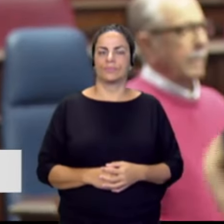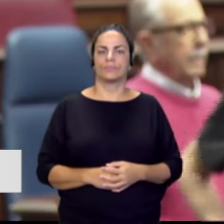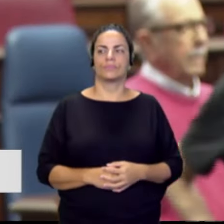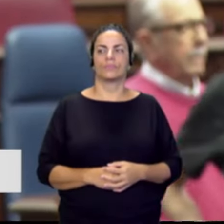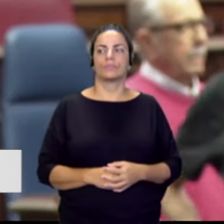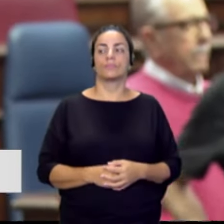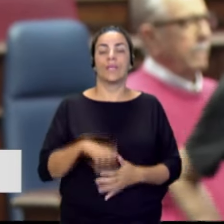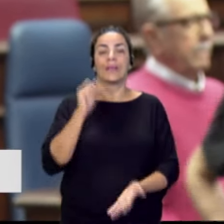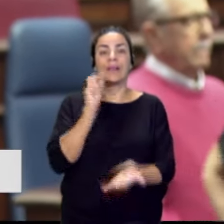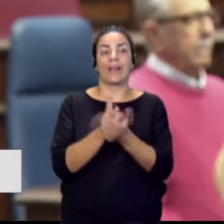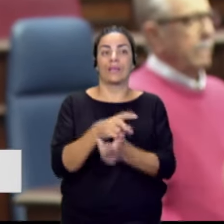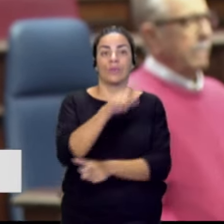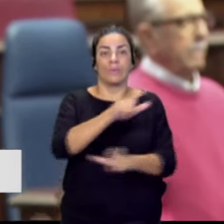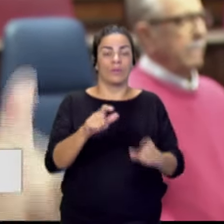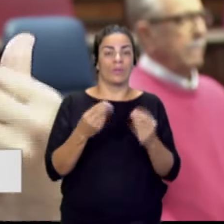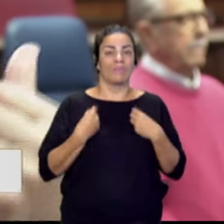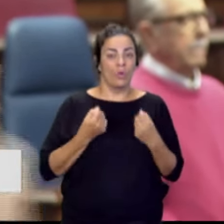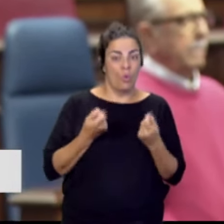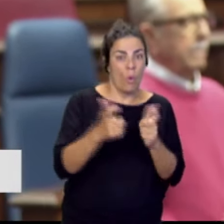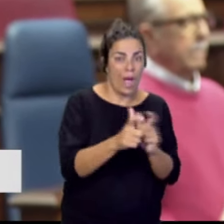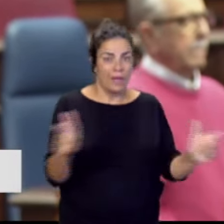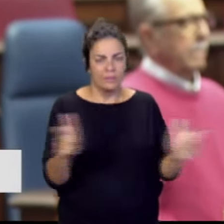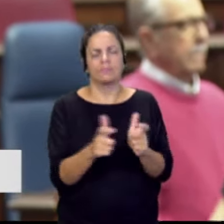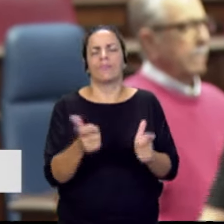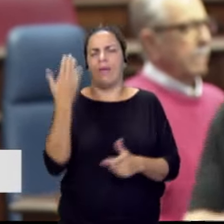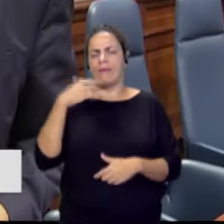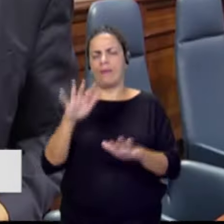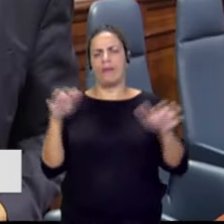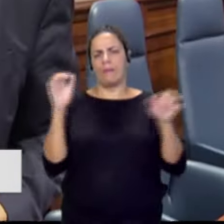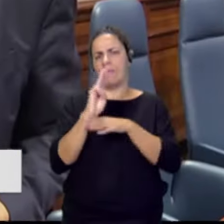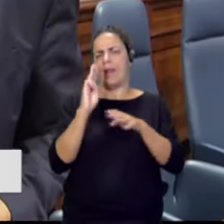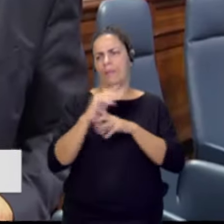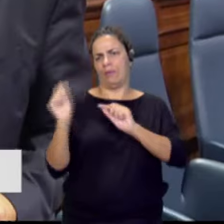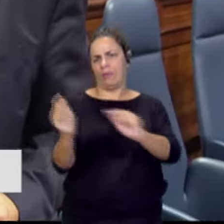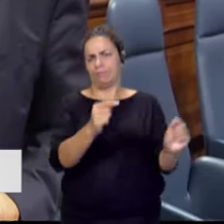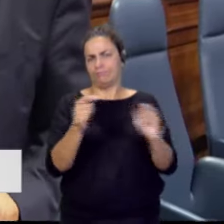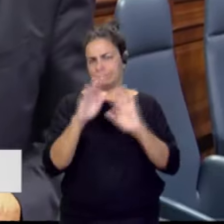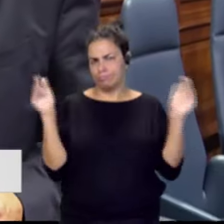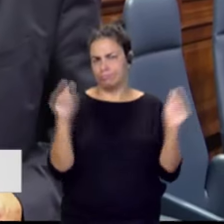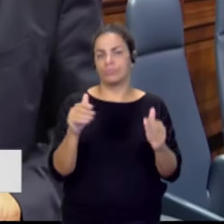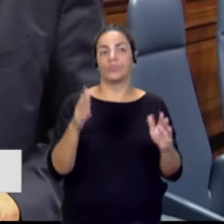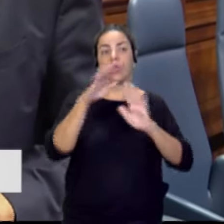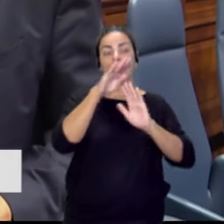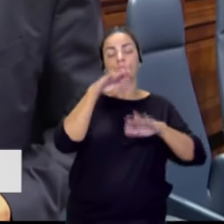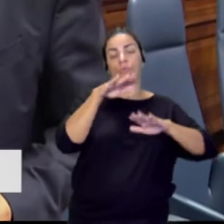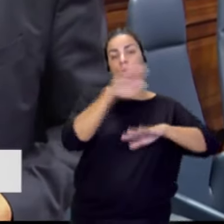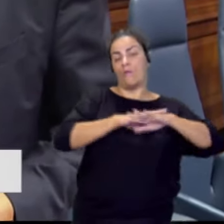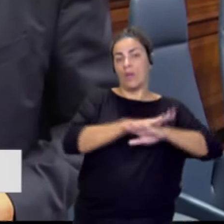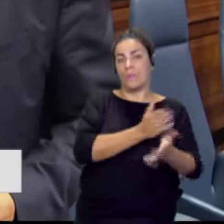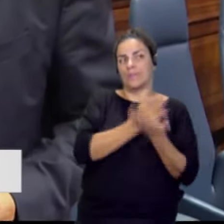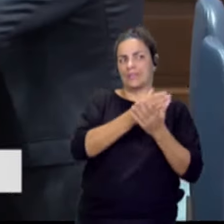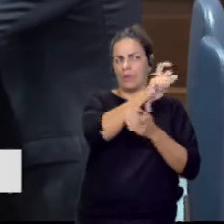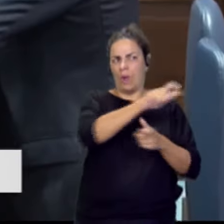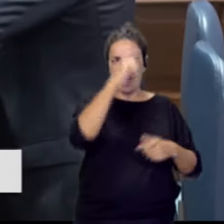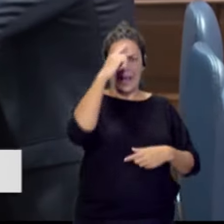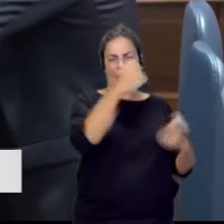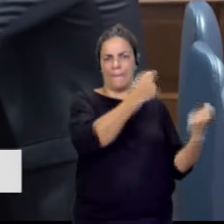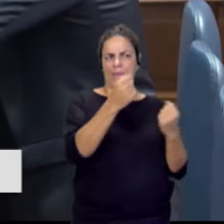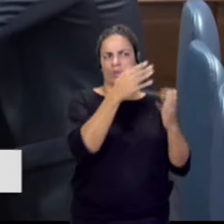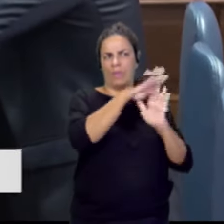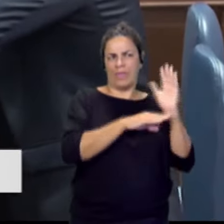El reto demográfico centró ayer parte del debate parlamentario. El gobierno presentó las medidas elaboradas por expertos para hacer frente a esta realidad. Hoy